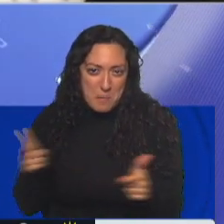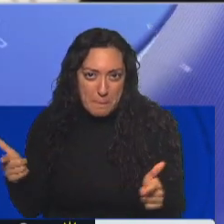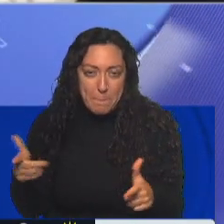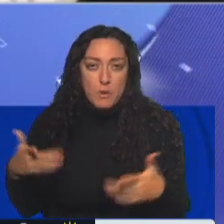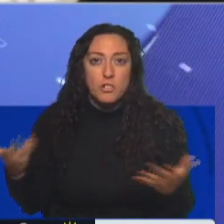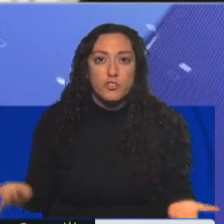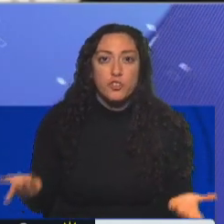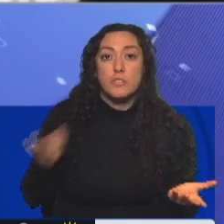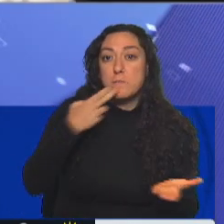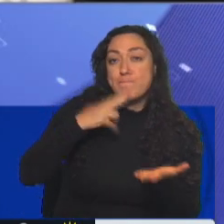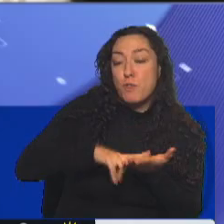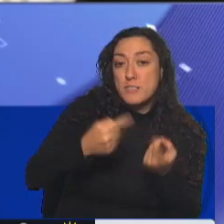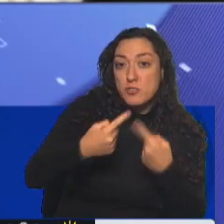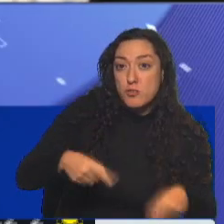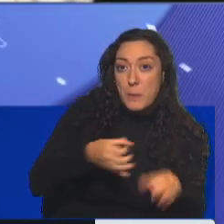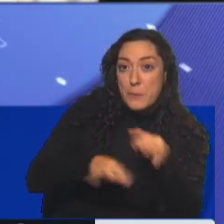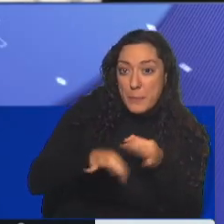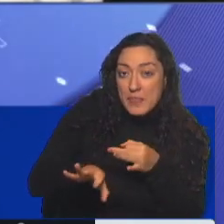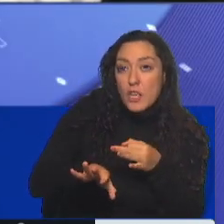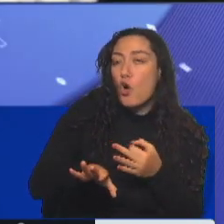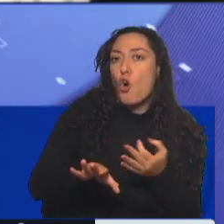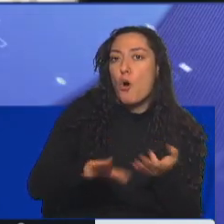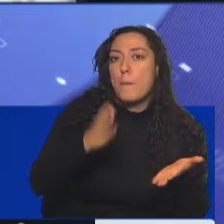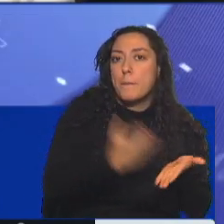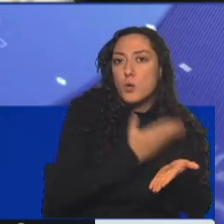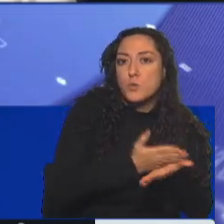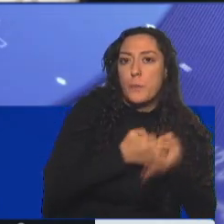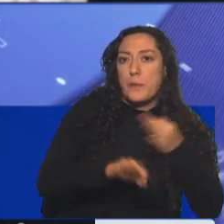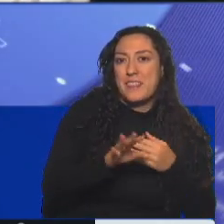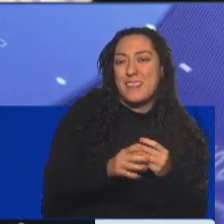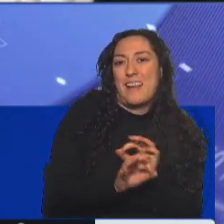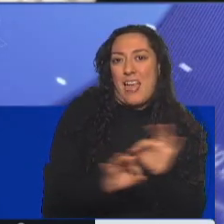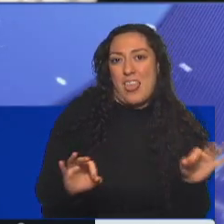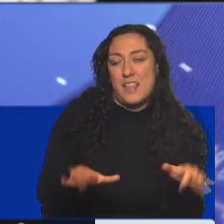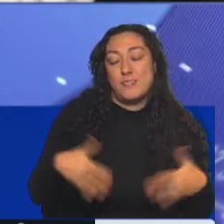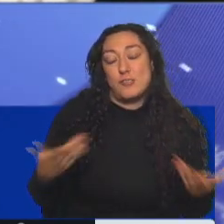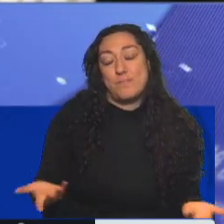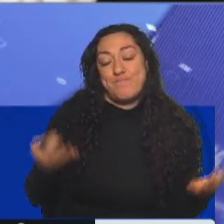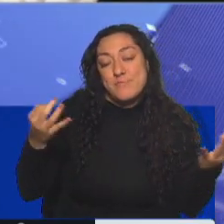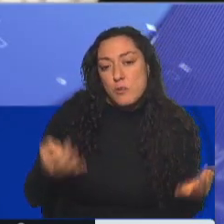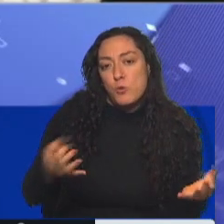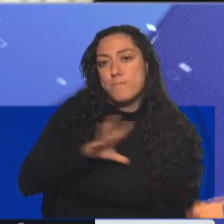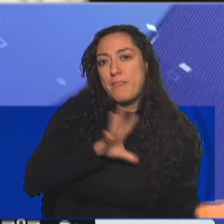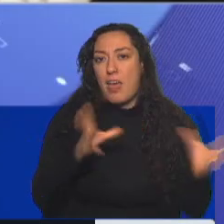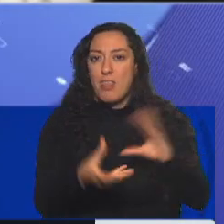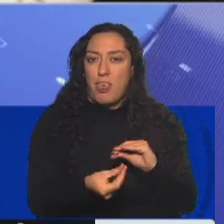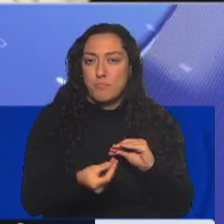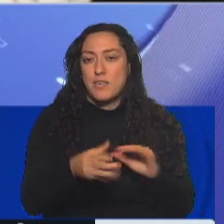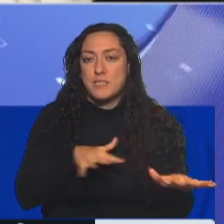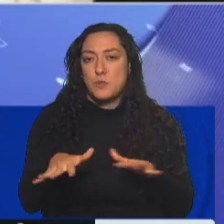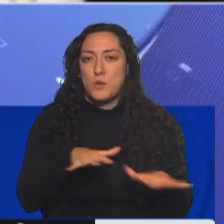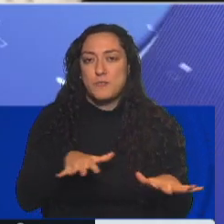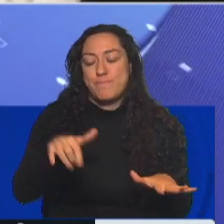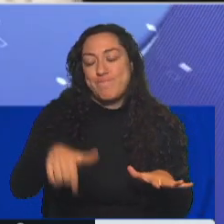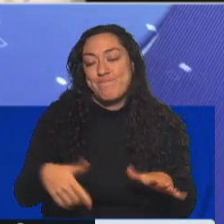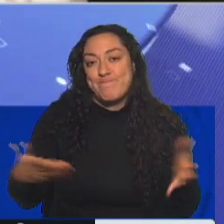las tarifas o no vender esa producción. Y ante esa decisión es muy posible que se ajuste al escenario